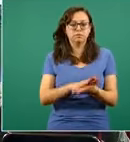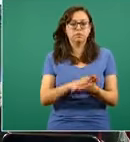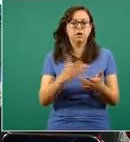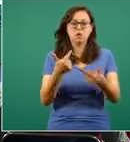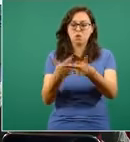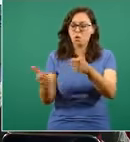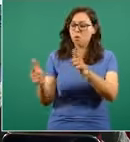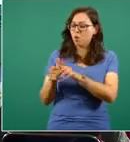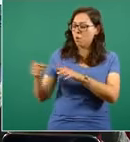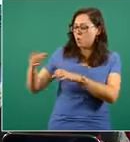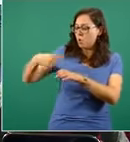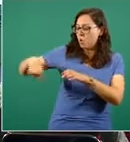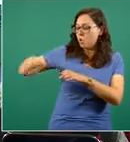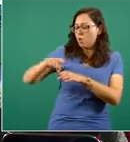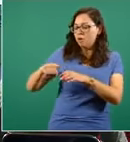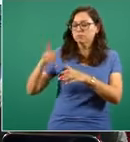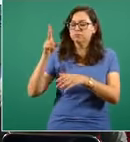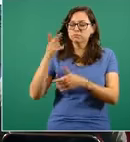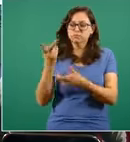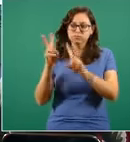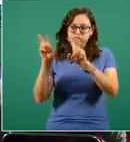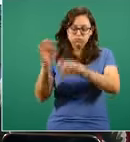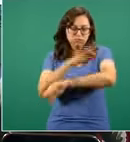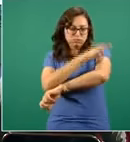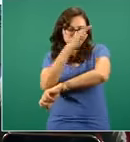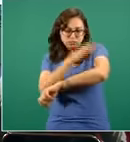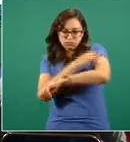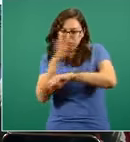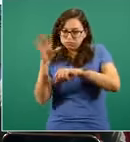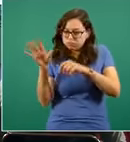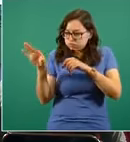grupo técnico asesor de vacunación, que desde muy